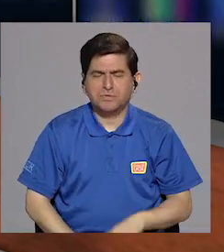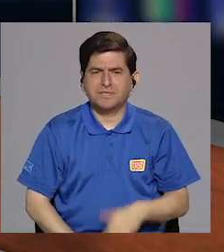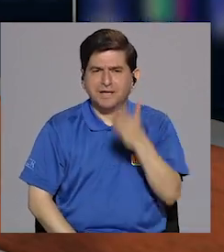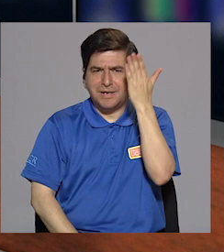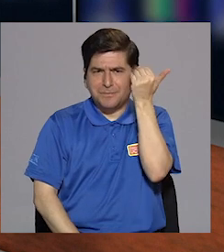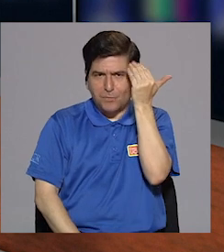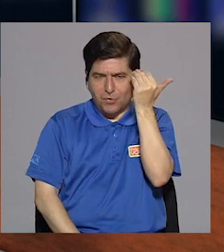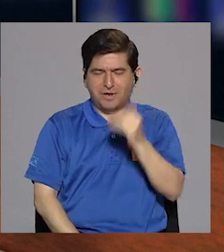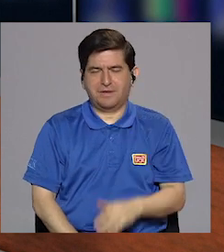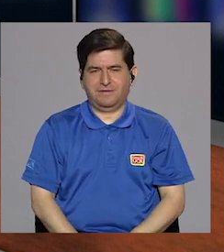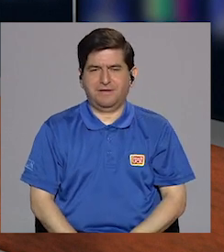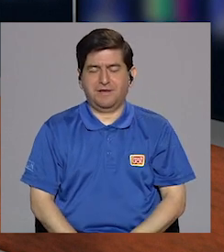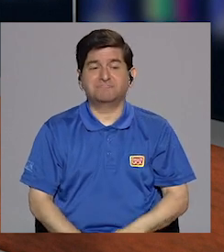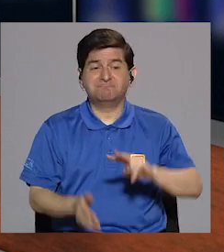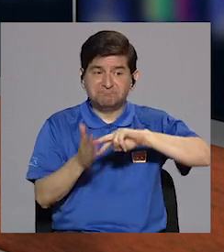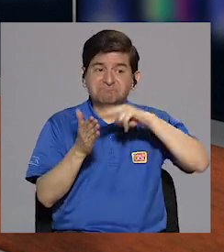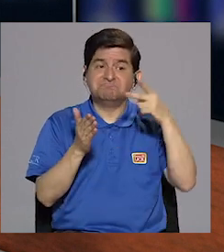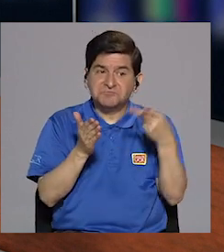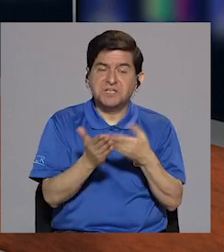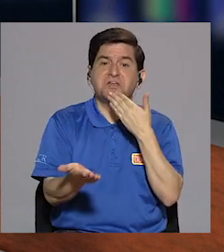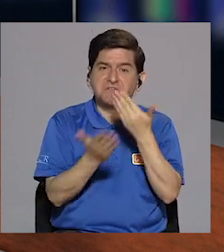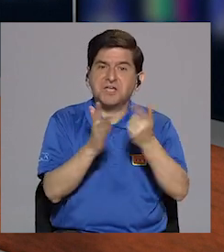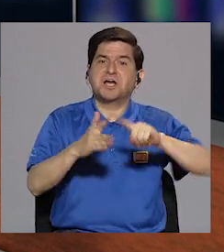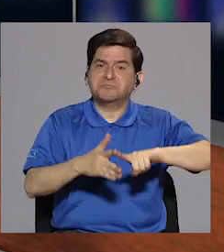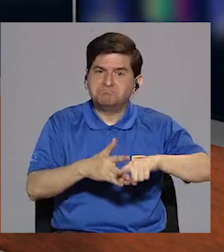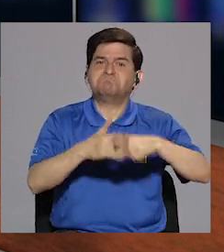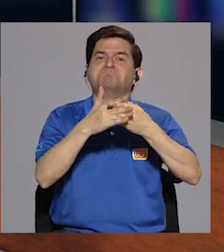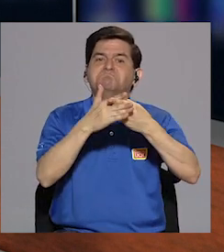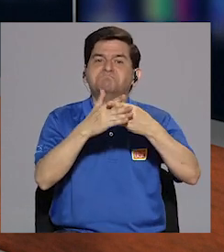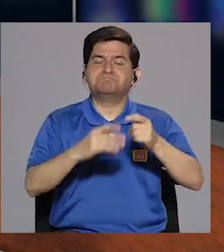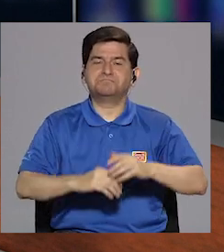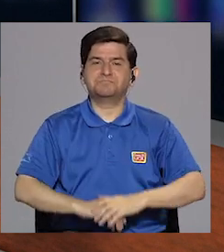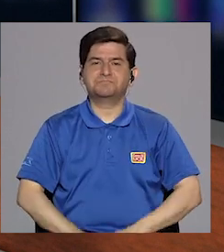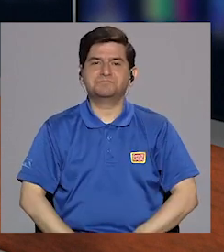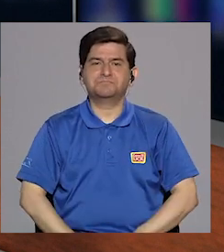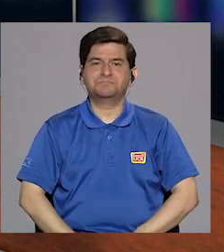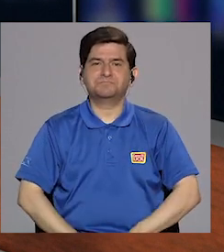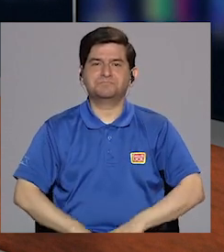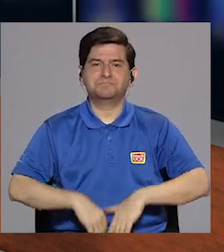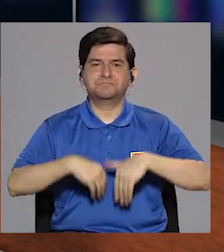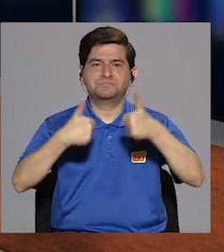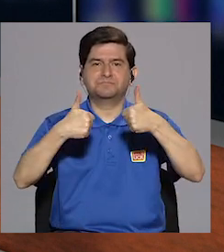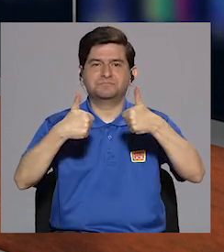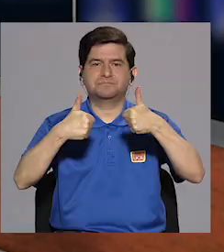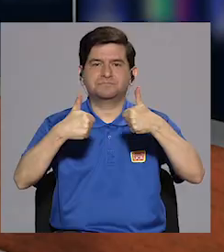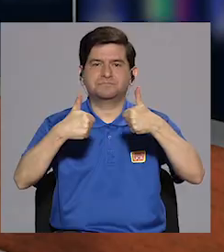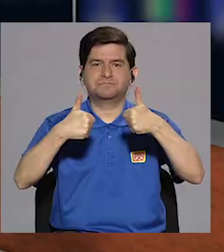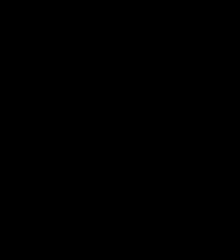sería un buen comienzo. Pura vida.